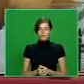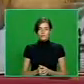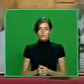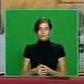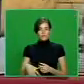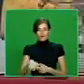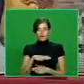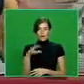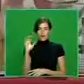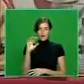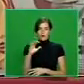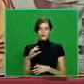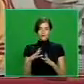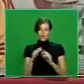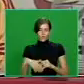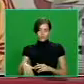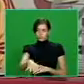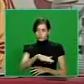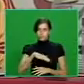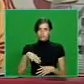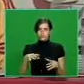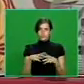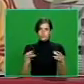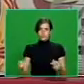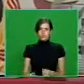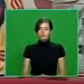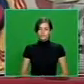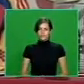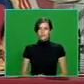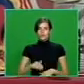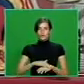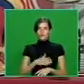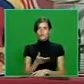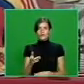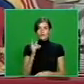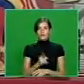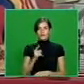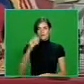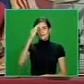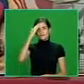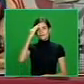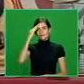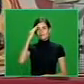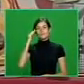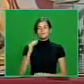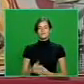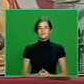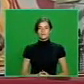gran Caracas y sus alrededores porque ustedes tienen que saber